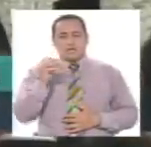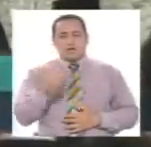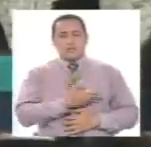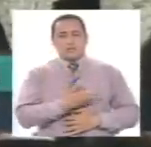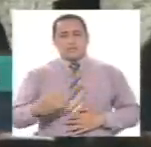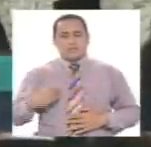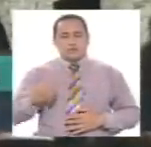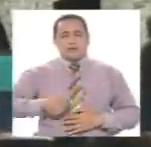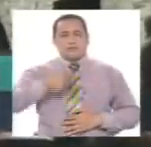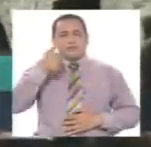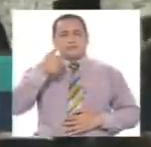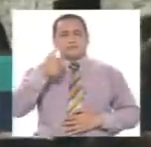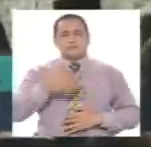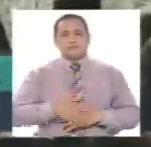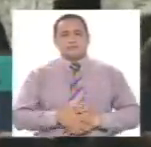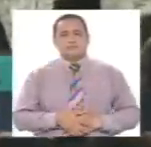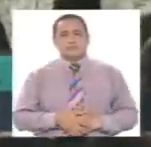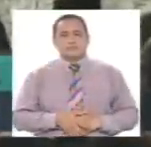de Ministros.